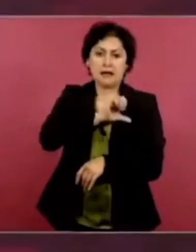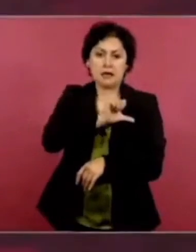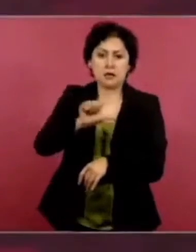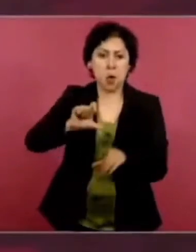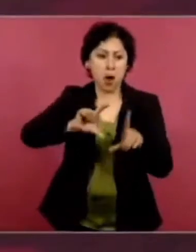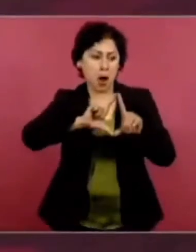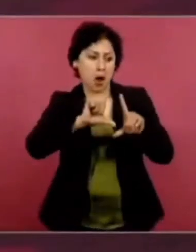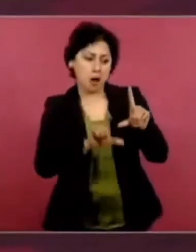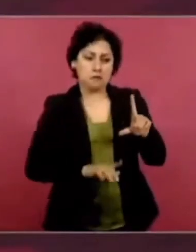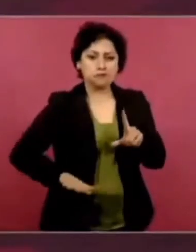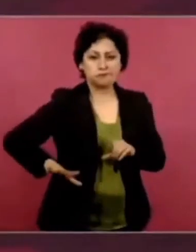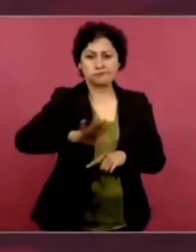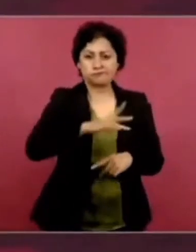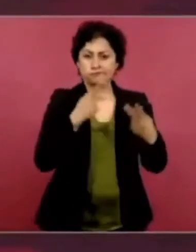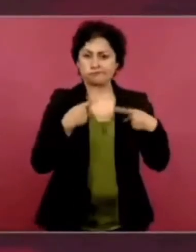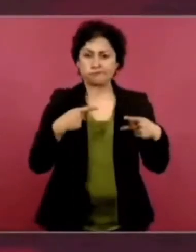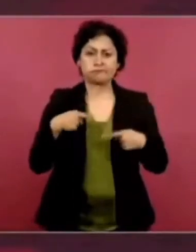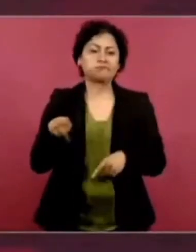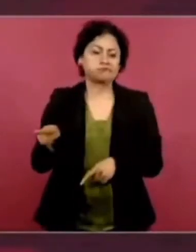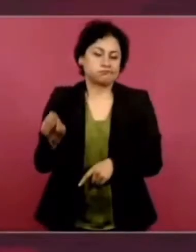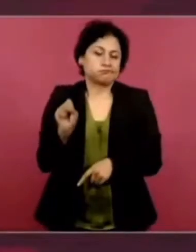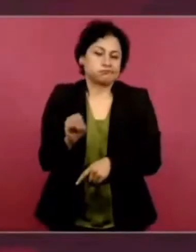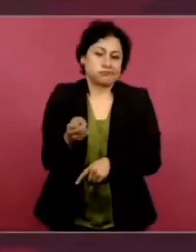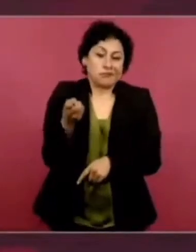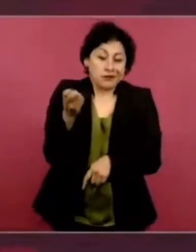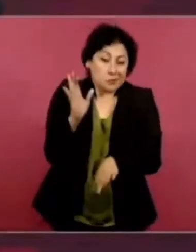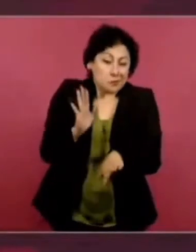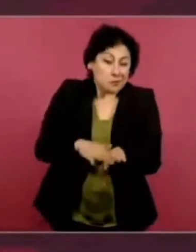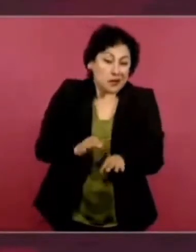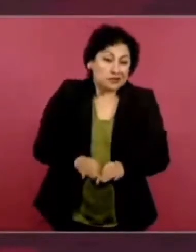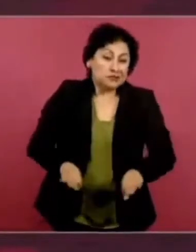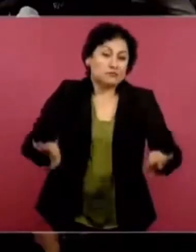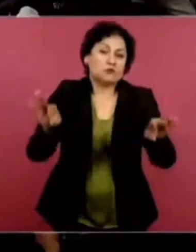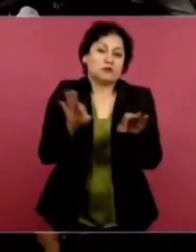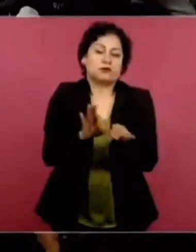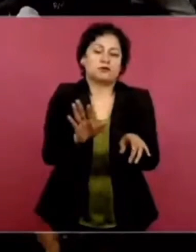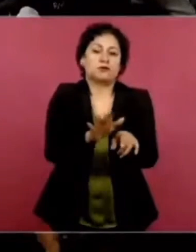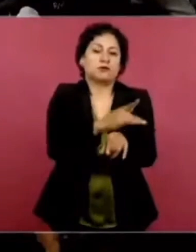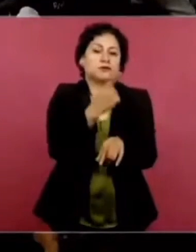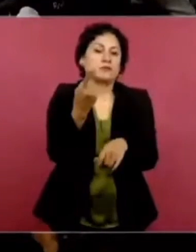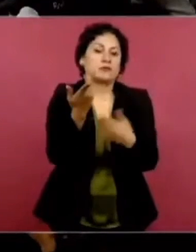Eso es lo más importante de todo. Porque pueden haber científicos